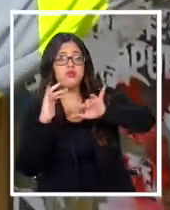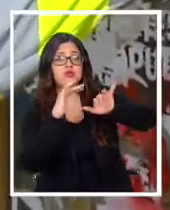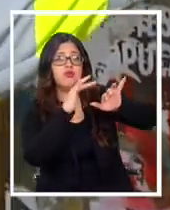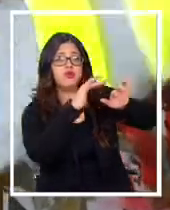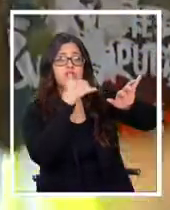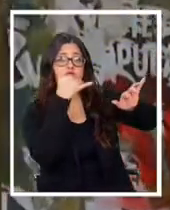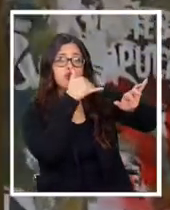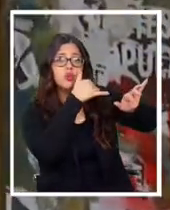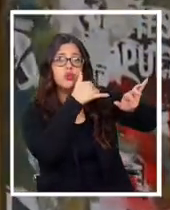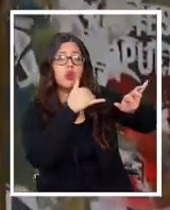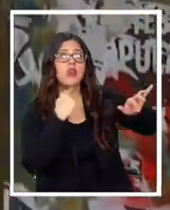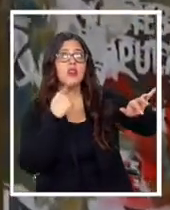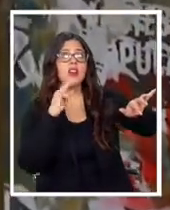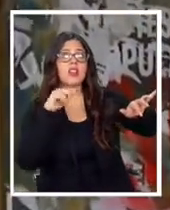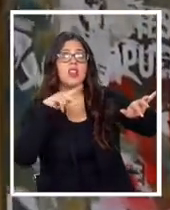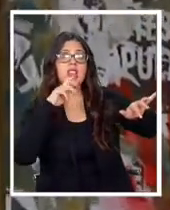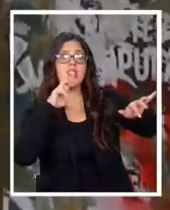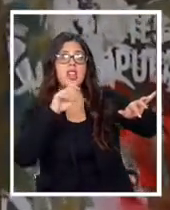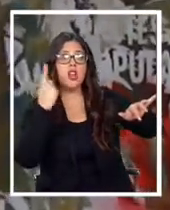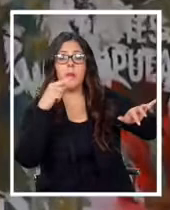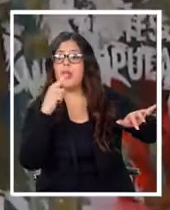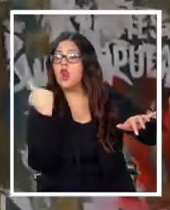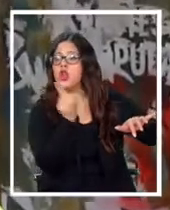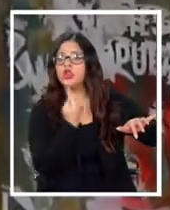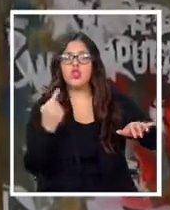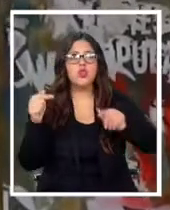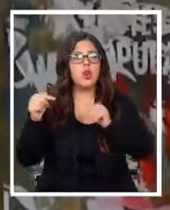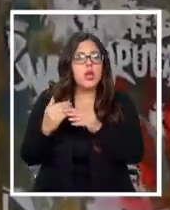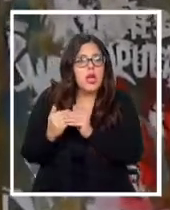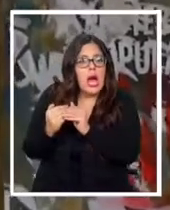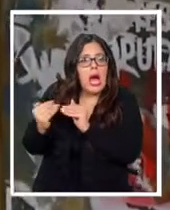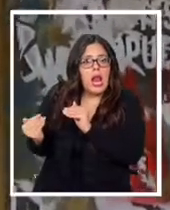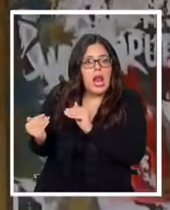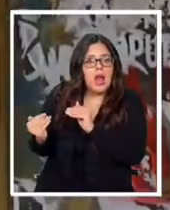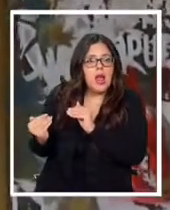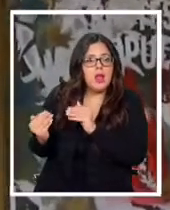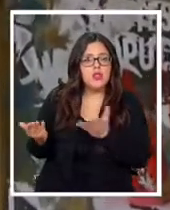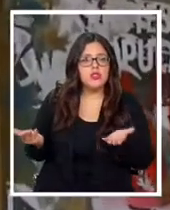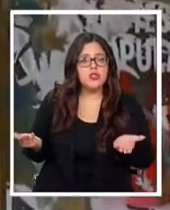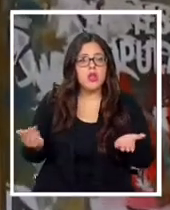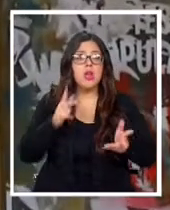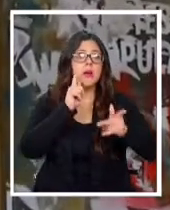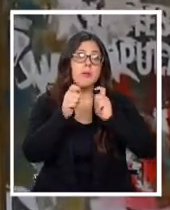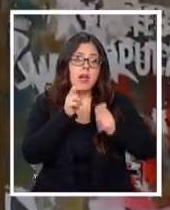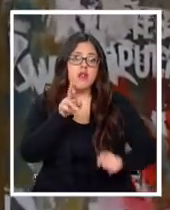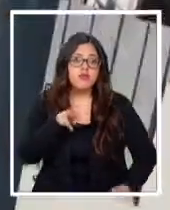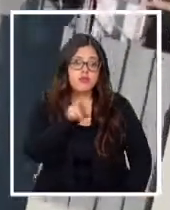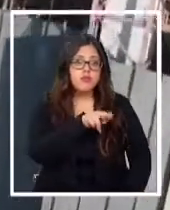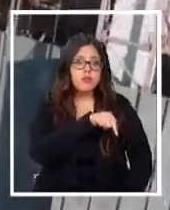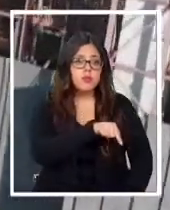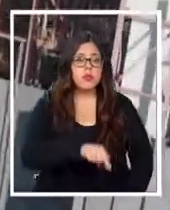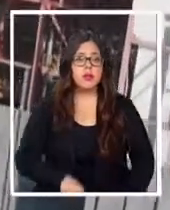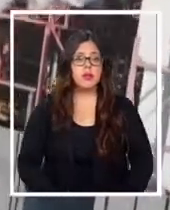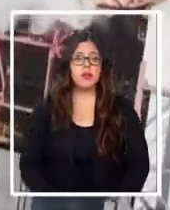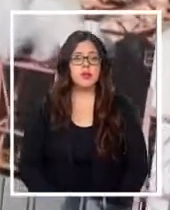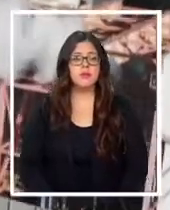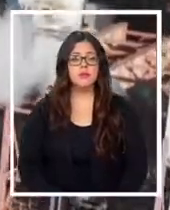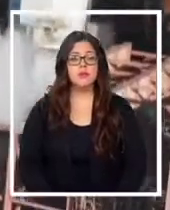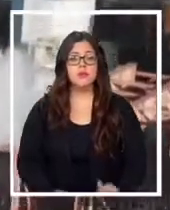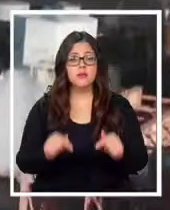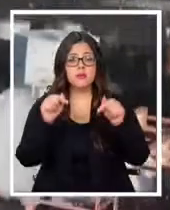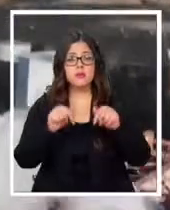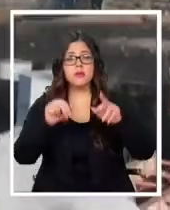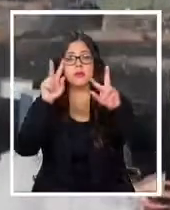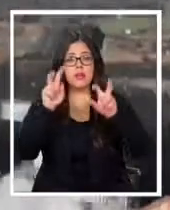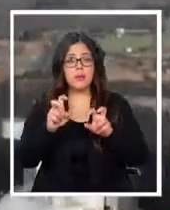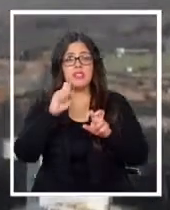para ese sector, para el lado de Quintero. Pero nosotros aquí estamos al lado, entonces es un peligro constante que tenemos acá. Porque este episodio